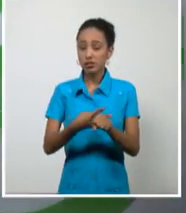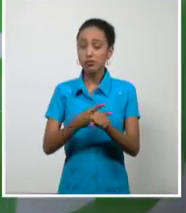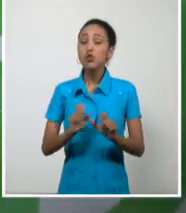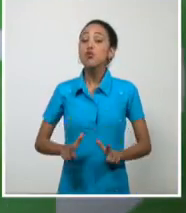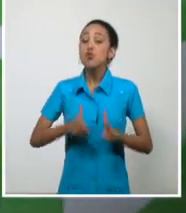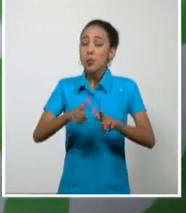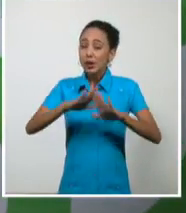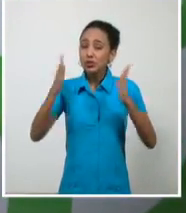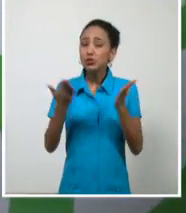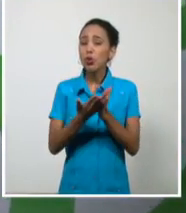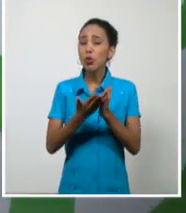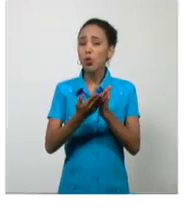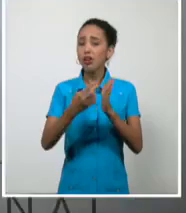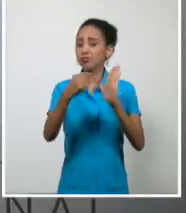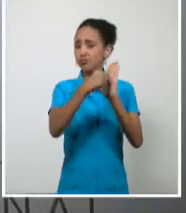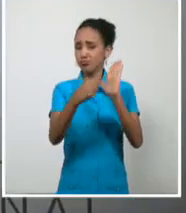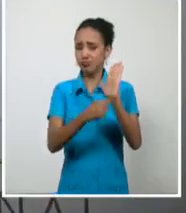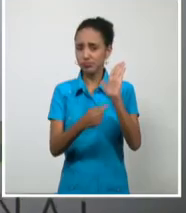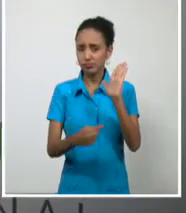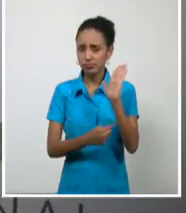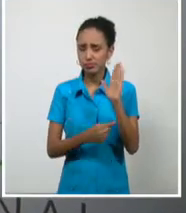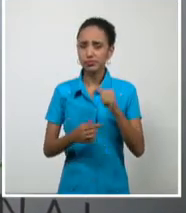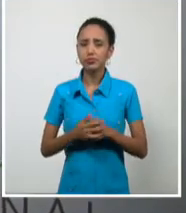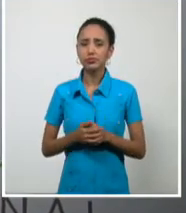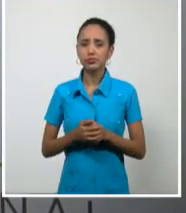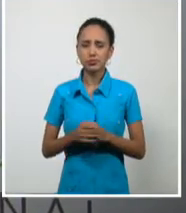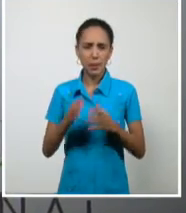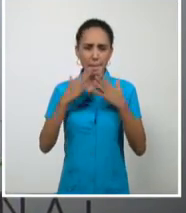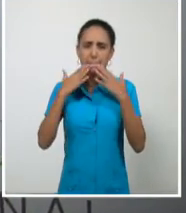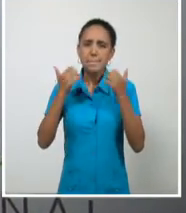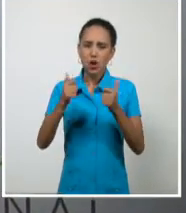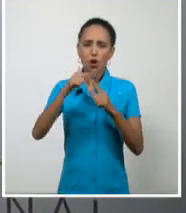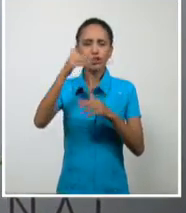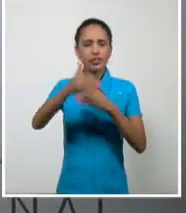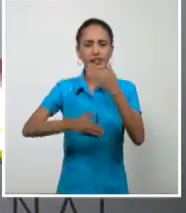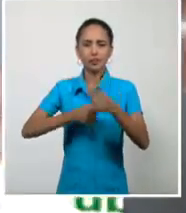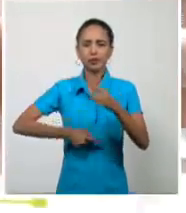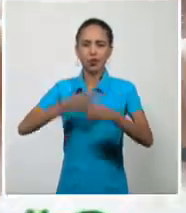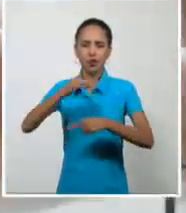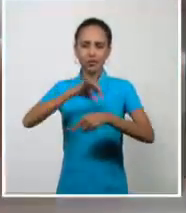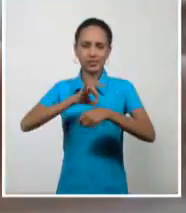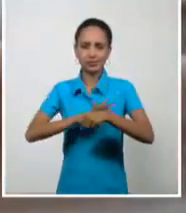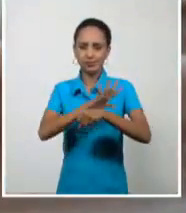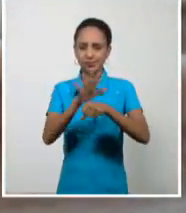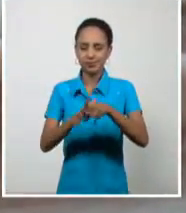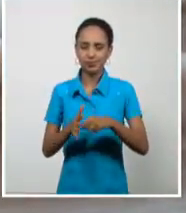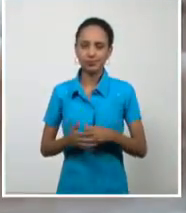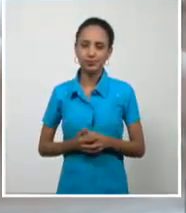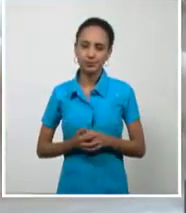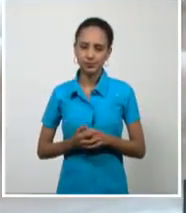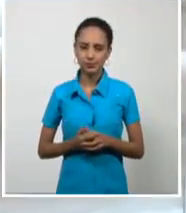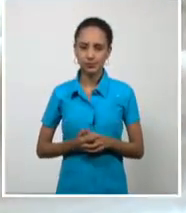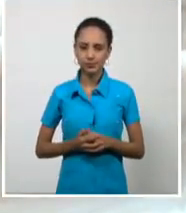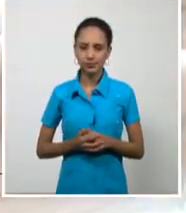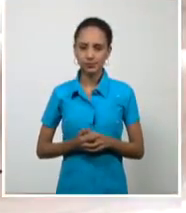debe en su espacio y su momento, es el mejor tratamiento contra el COVID-19.